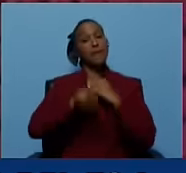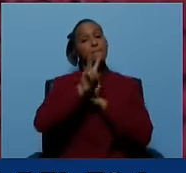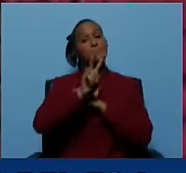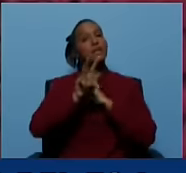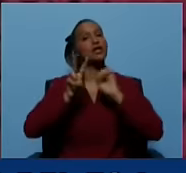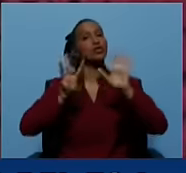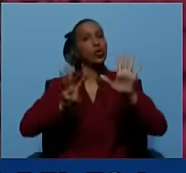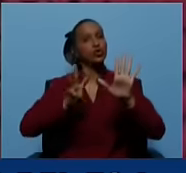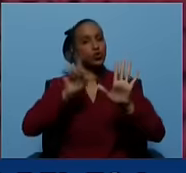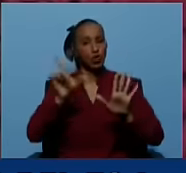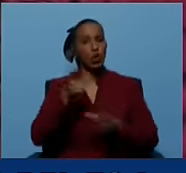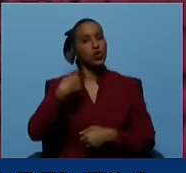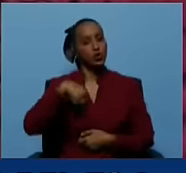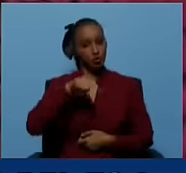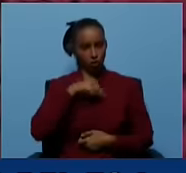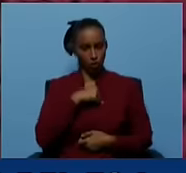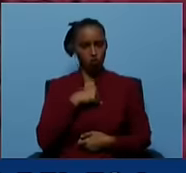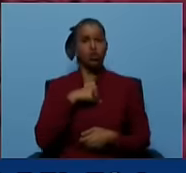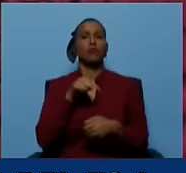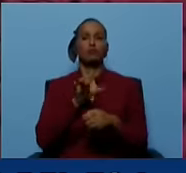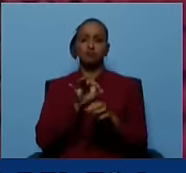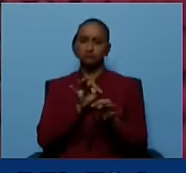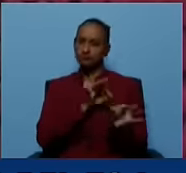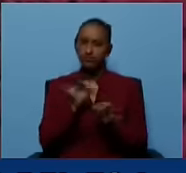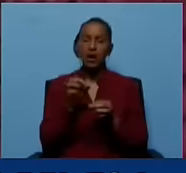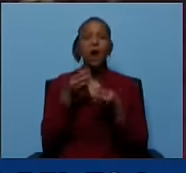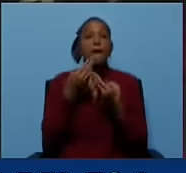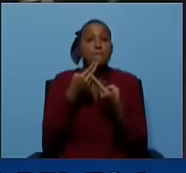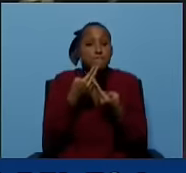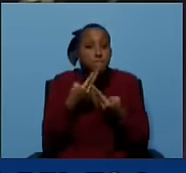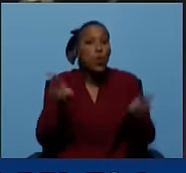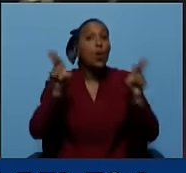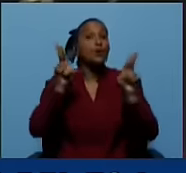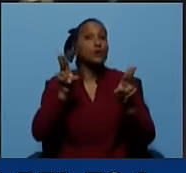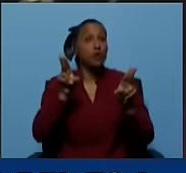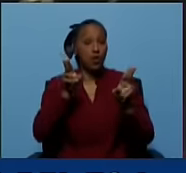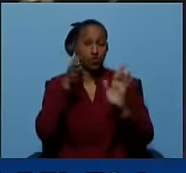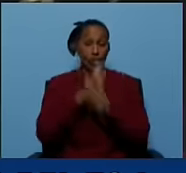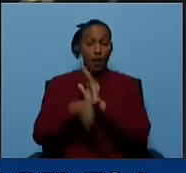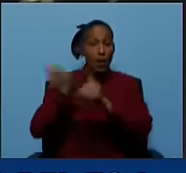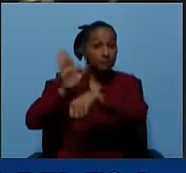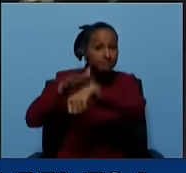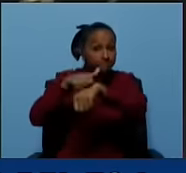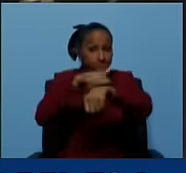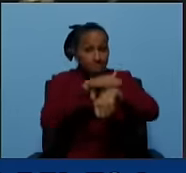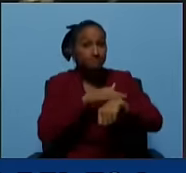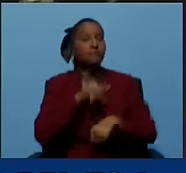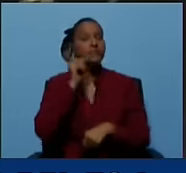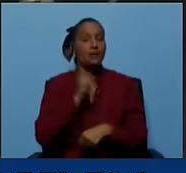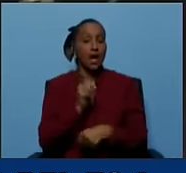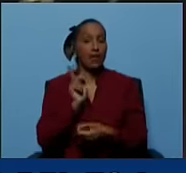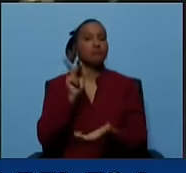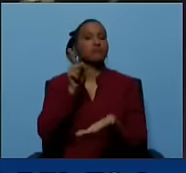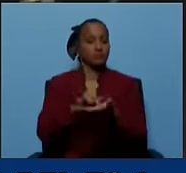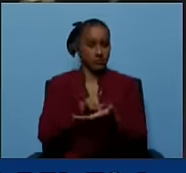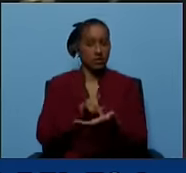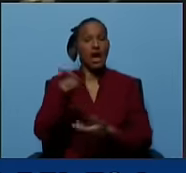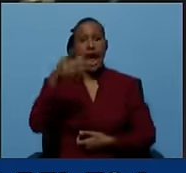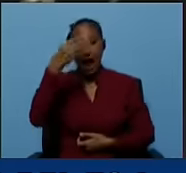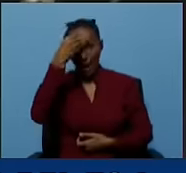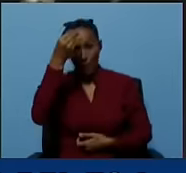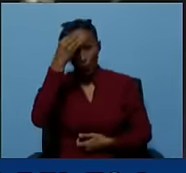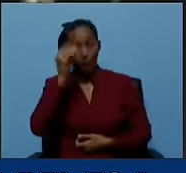sala. Fue público la comunicación que hizo el ex candidato Edmundo González Urrutia de que no asistiría a